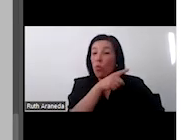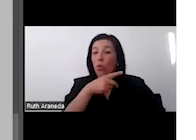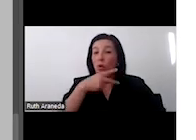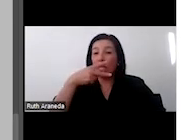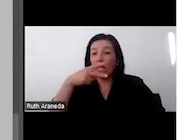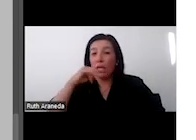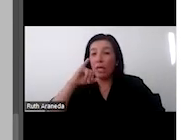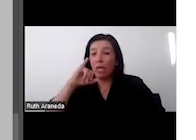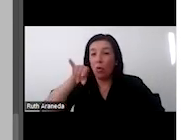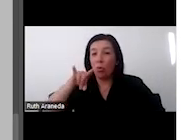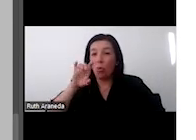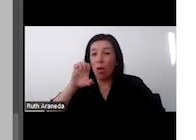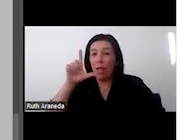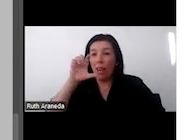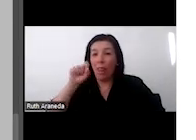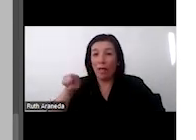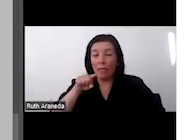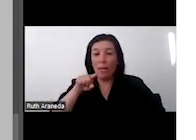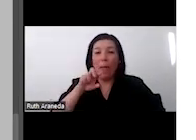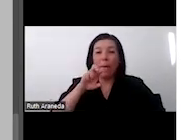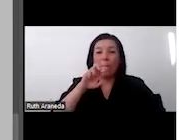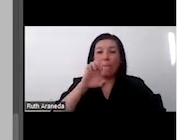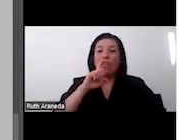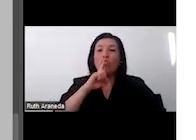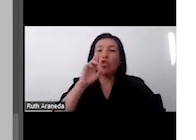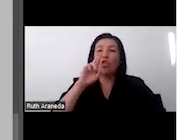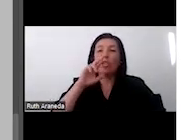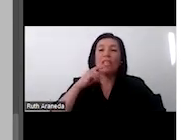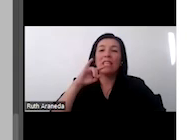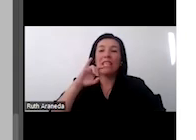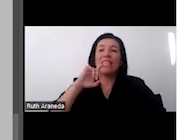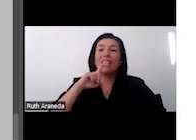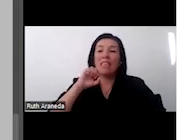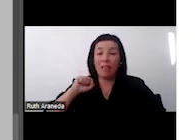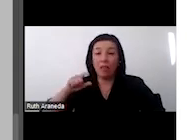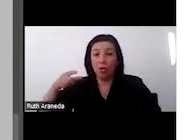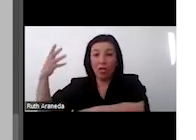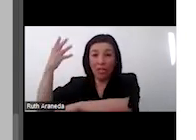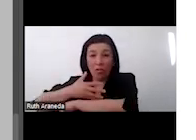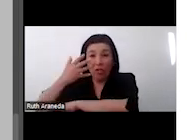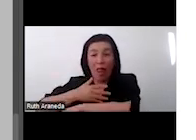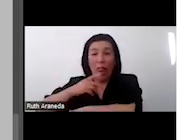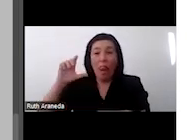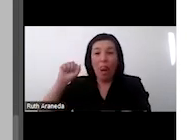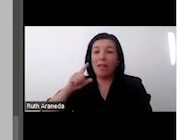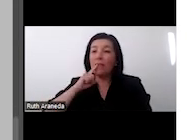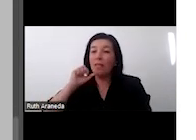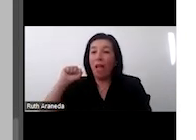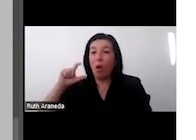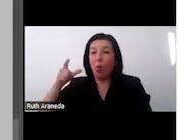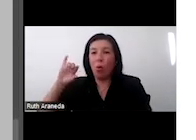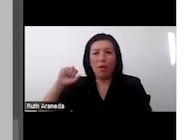de Petorquita, la humedad de Guairao, y por otro lado la lagunilla de la Tagua en Quillota. Siempre nos fuimos encontrando con